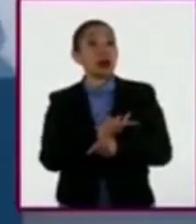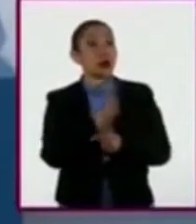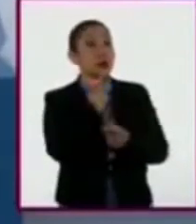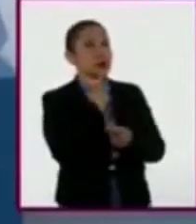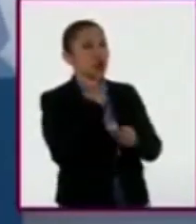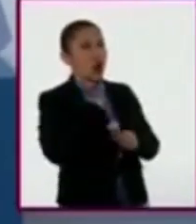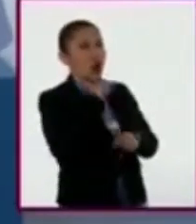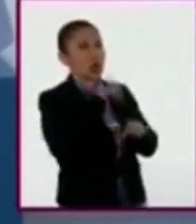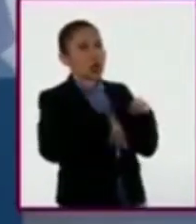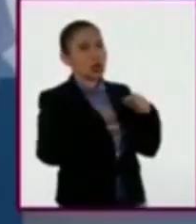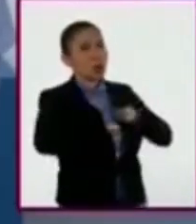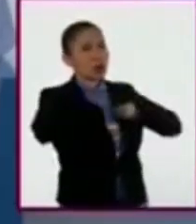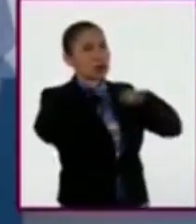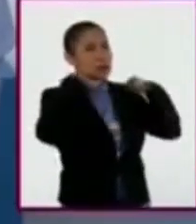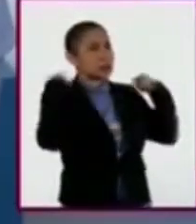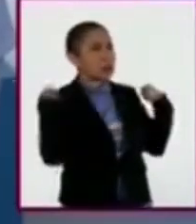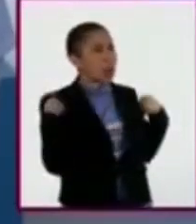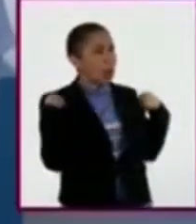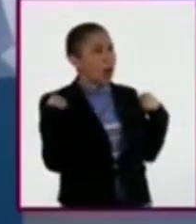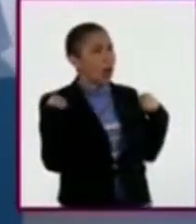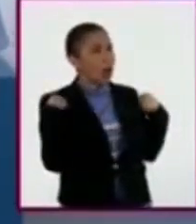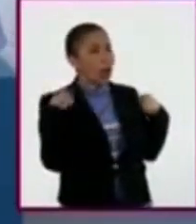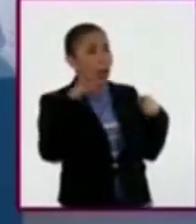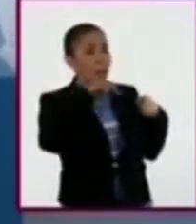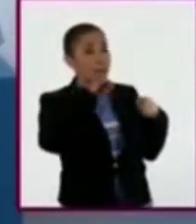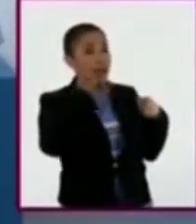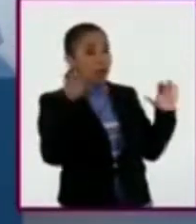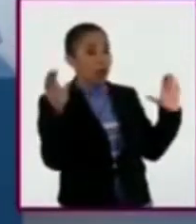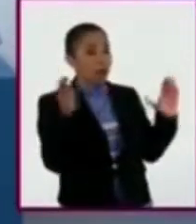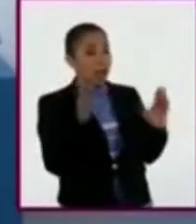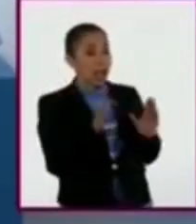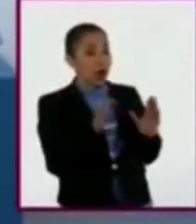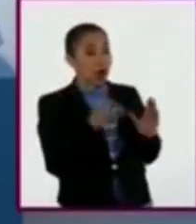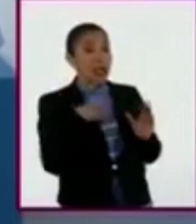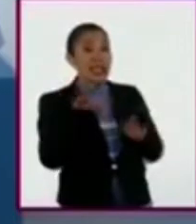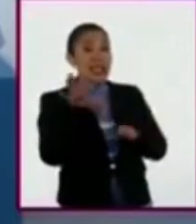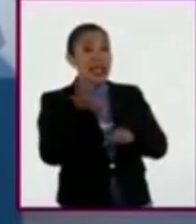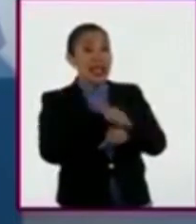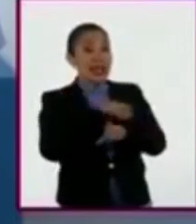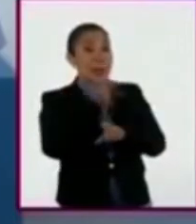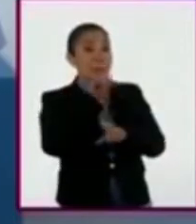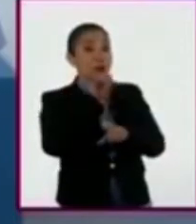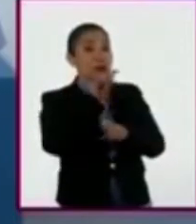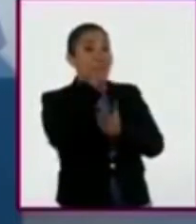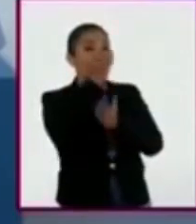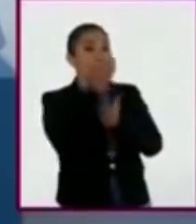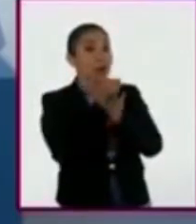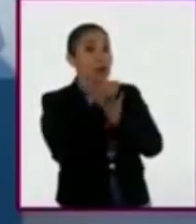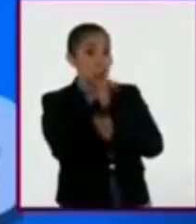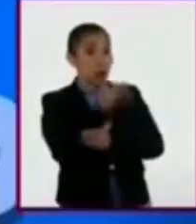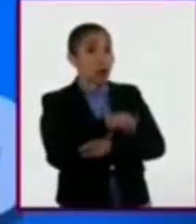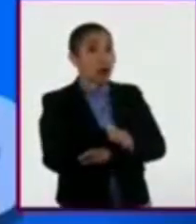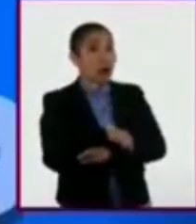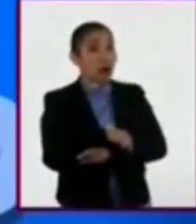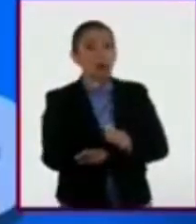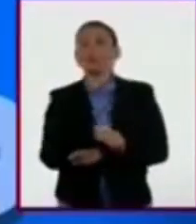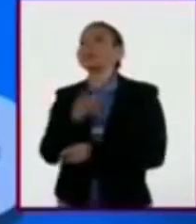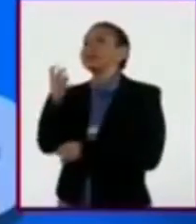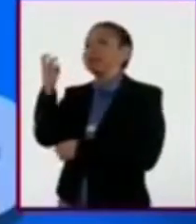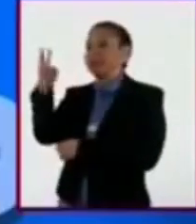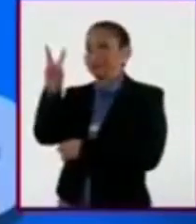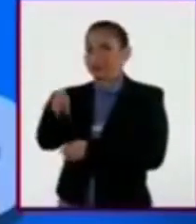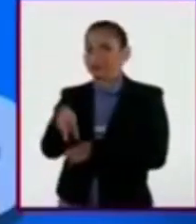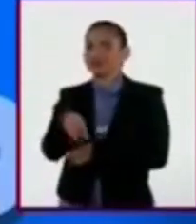Si me quito la mochila, pierdo masa y la energía potencial disminuye. Sí, ¿no? ¿Cierto? Es